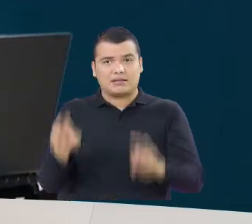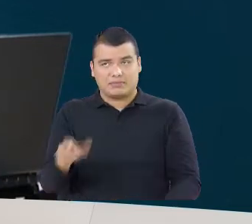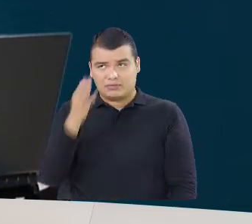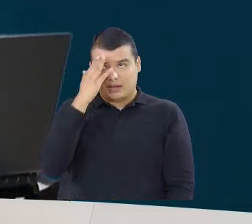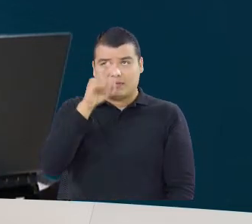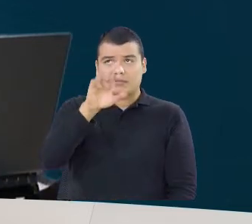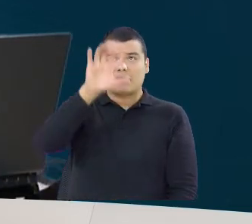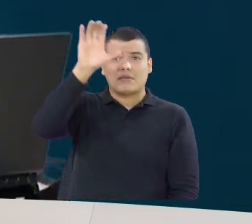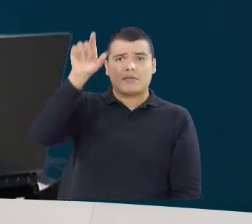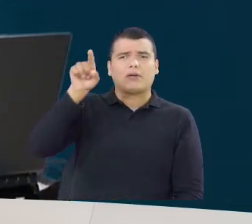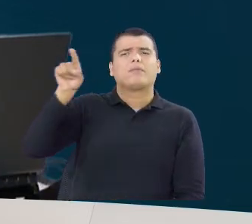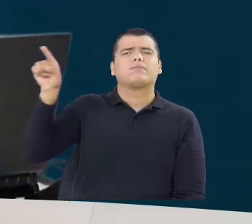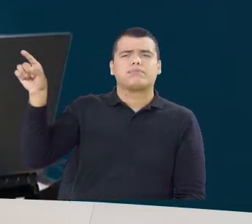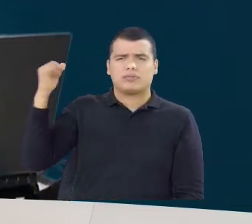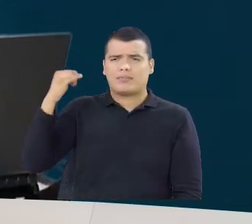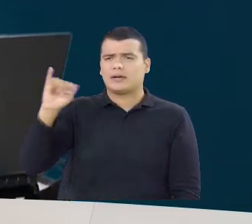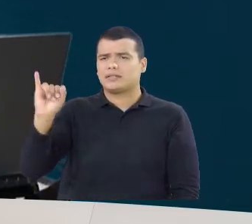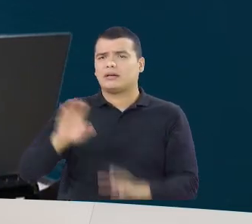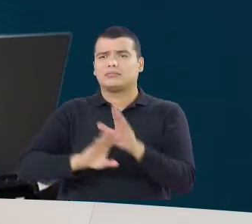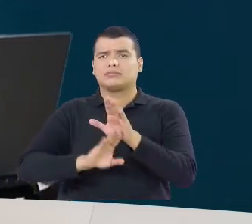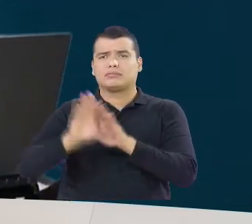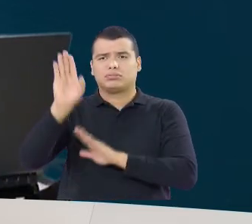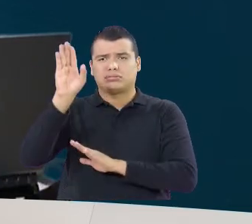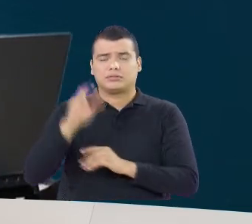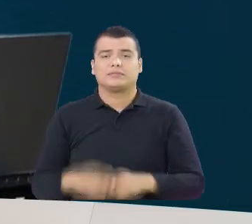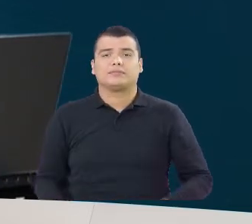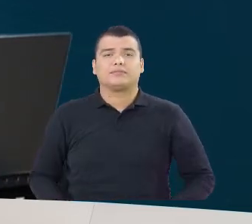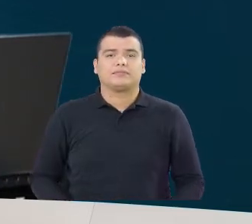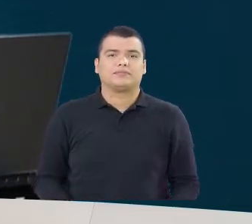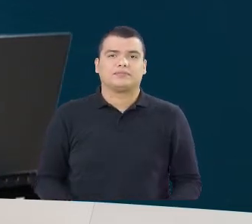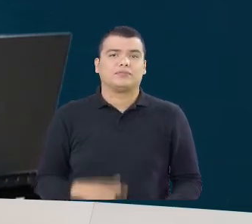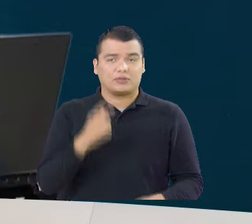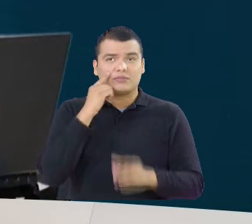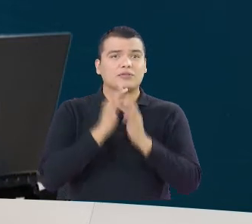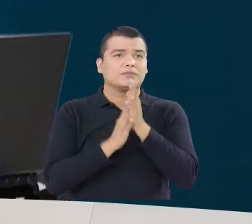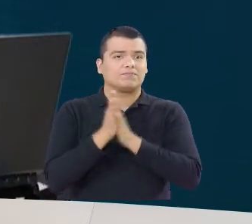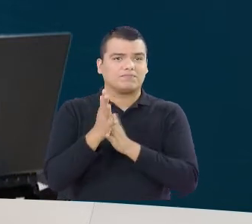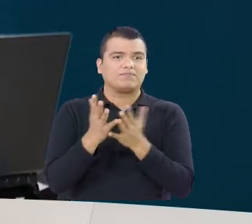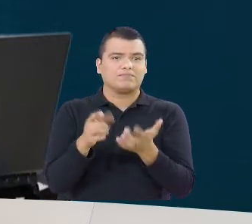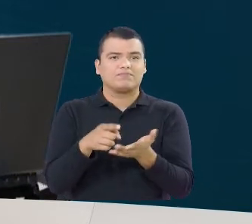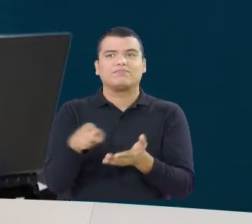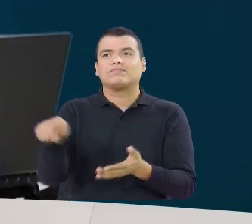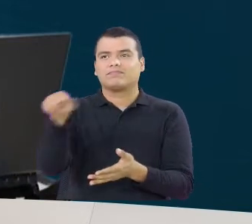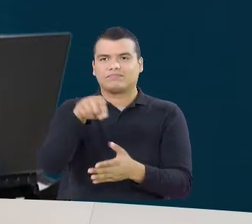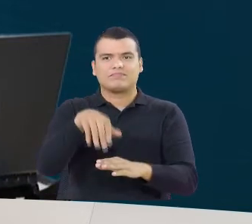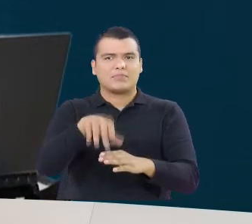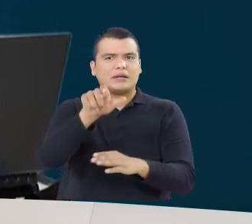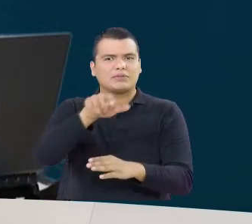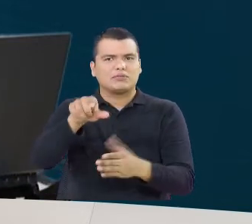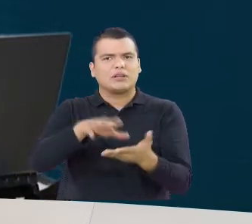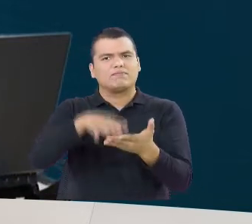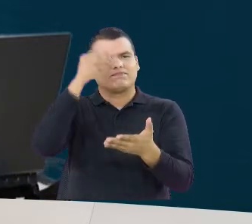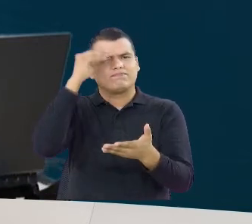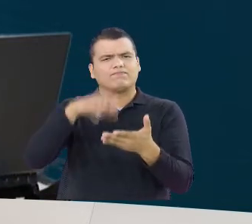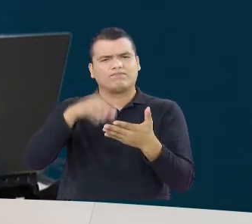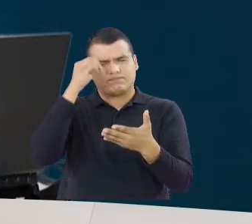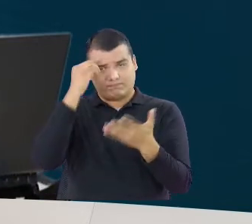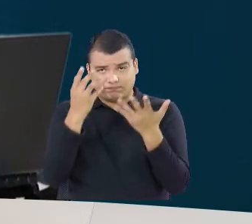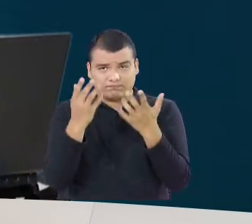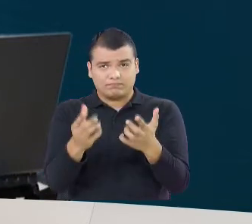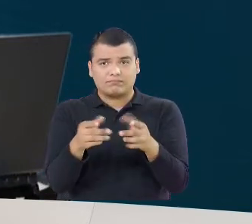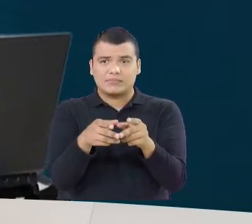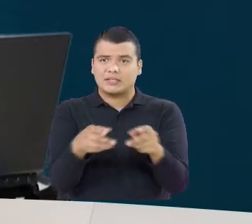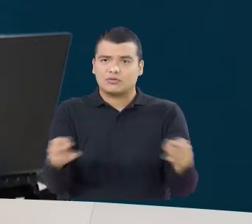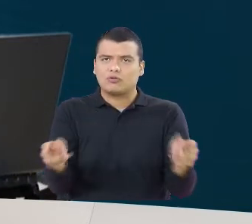países. Como les mostré al principio, que es la motivación principal. La idea es que las personas,